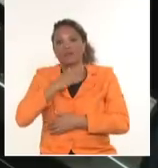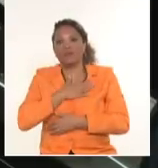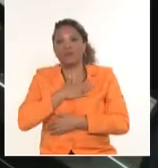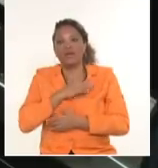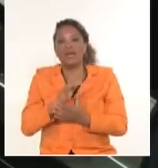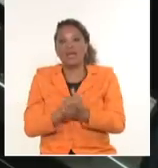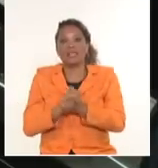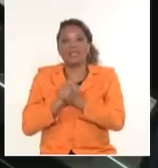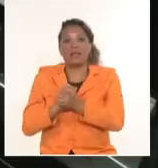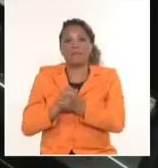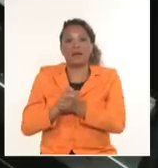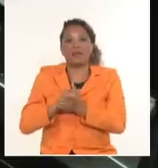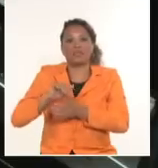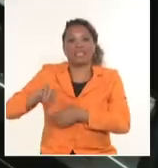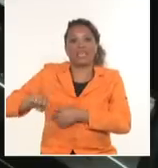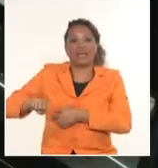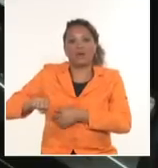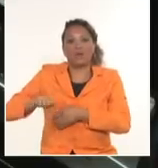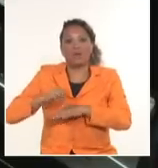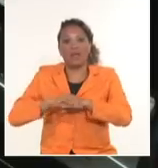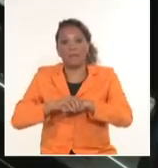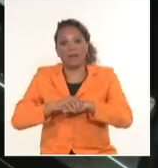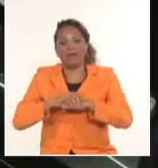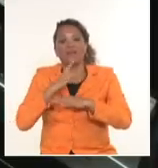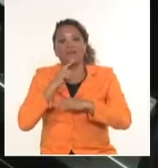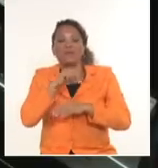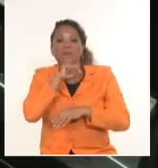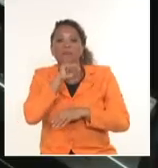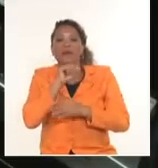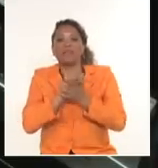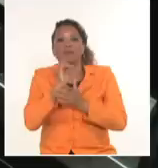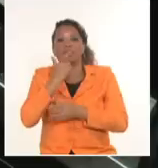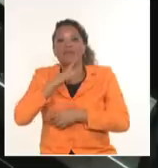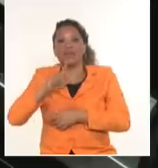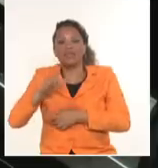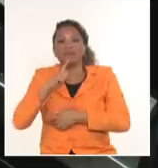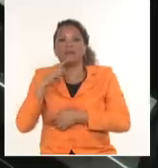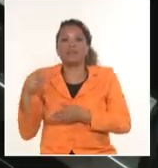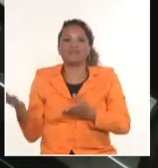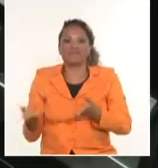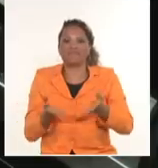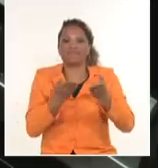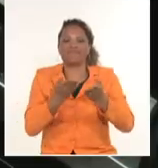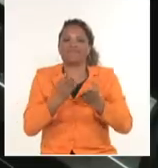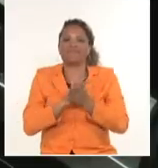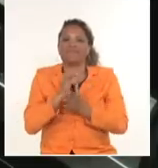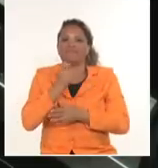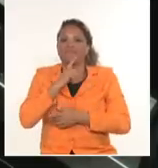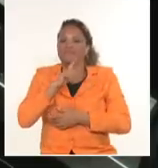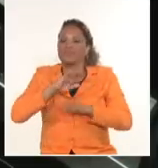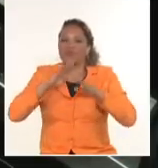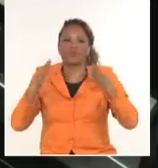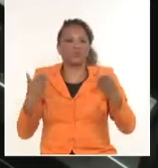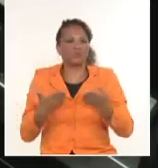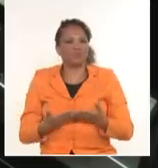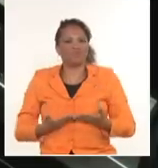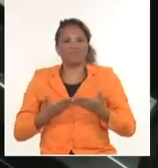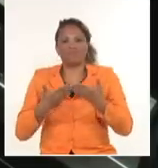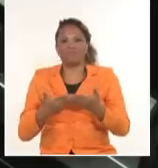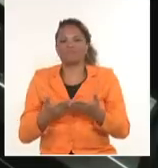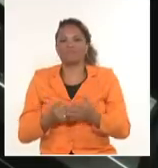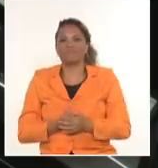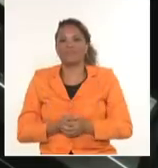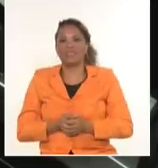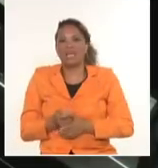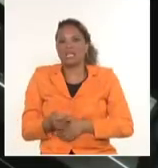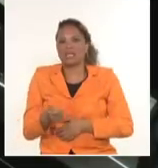madre del gigante de Herradura, Leonor, para hacer ese recibimiento como lo merece, con todas las de la ley. Estamos a punto